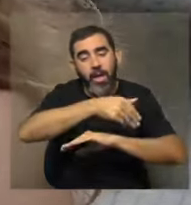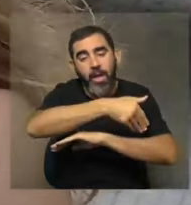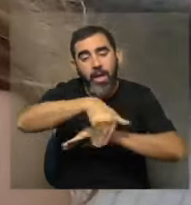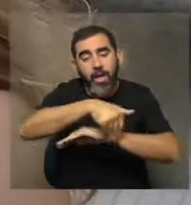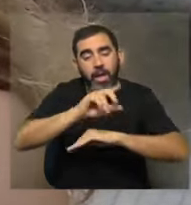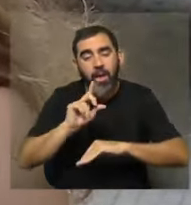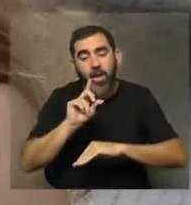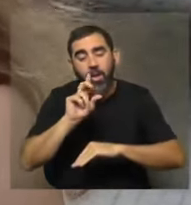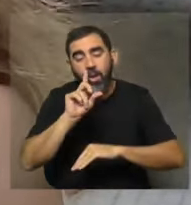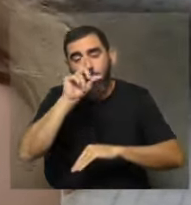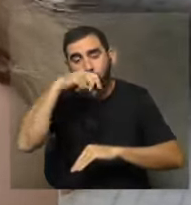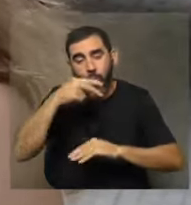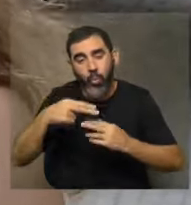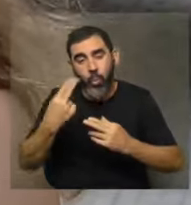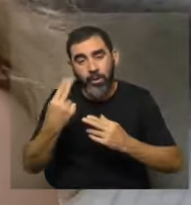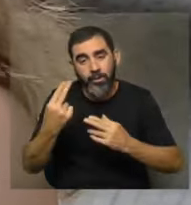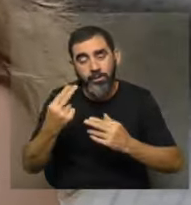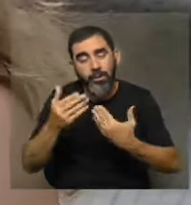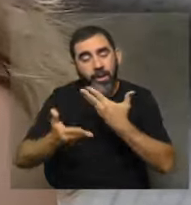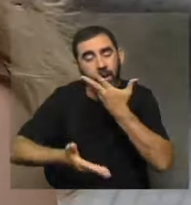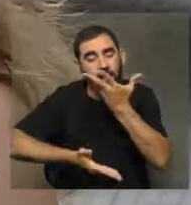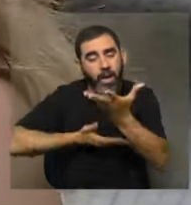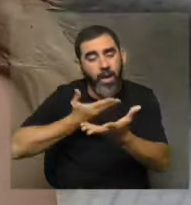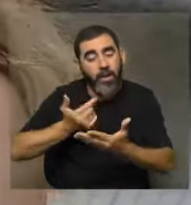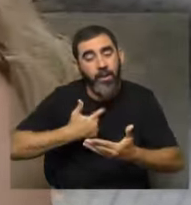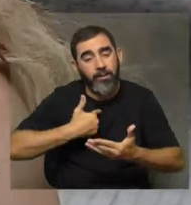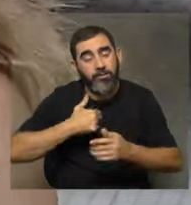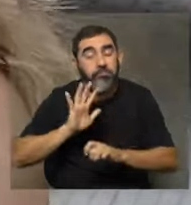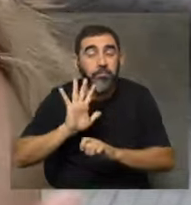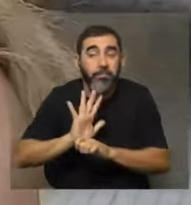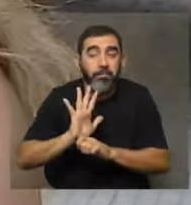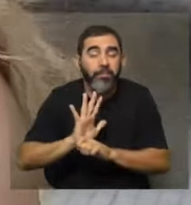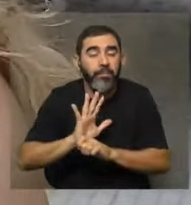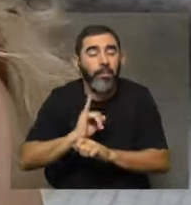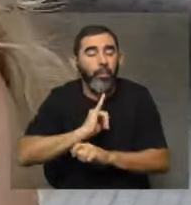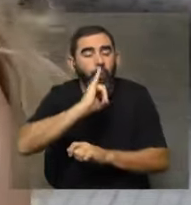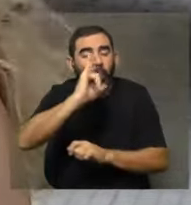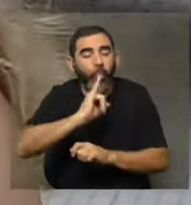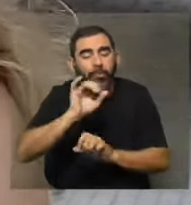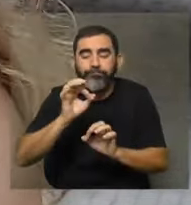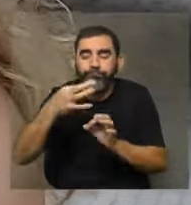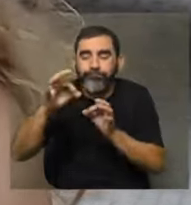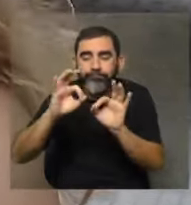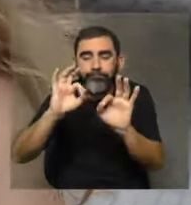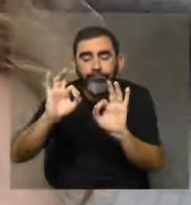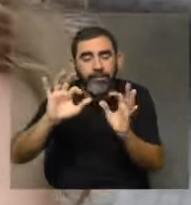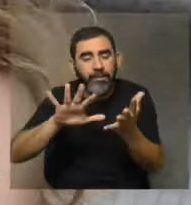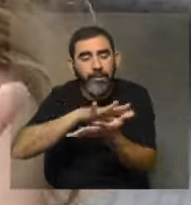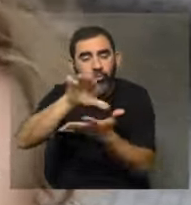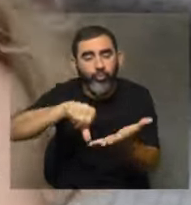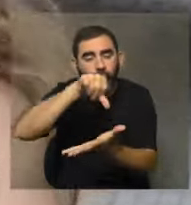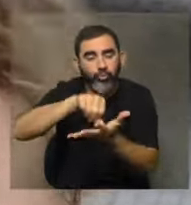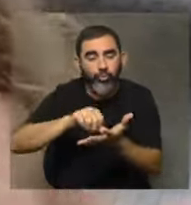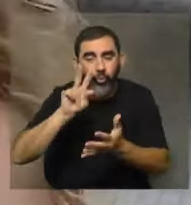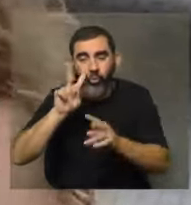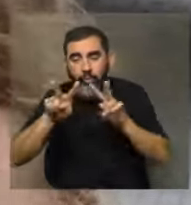eh Y esa canción Me parece que que nada que es un relato que es bien descriptivo de de lo que uno ve